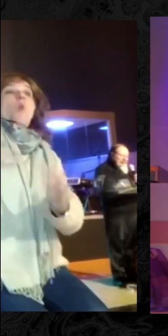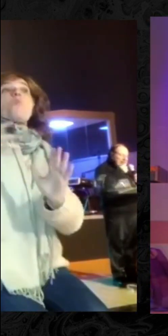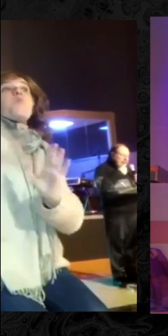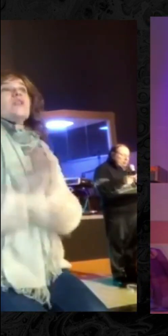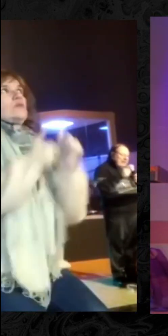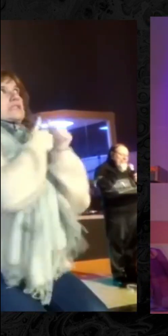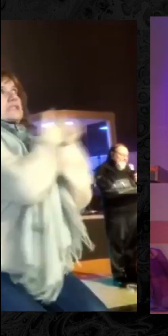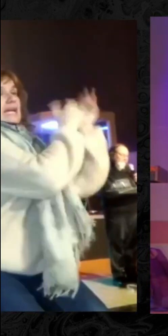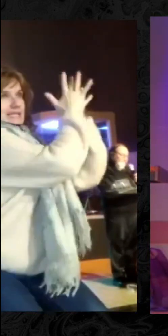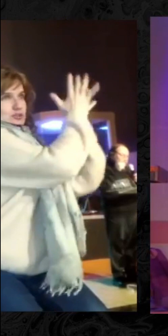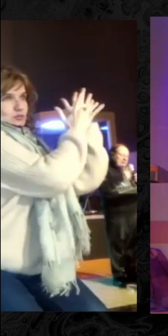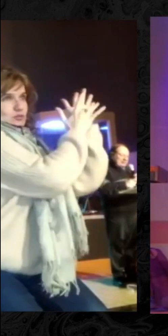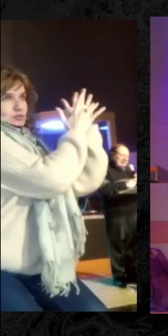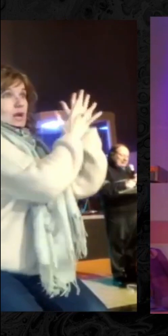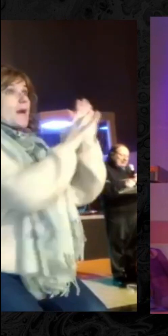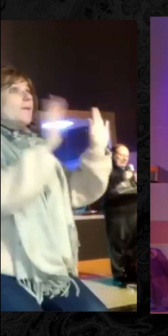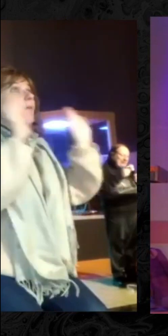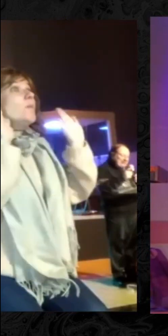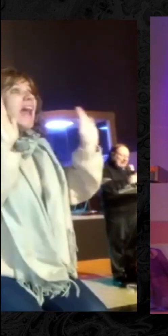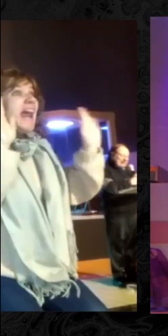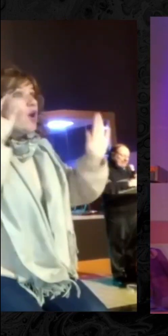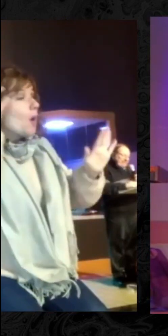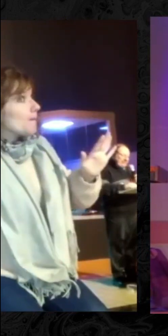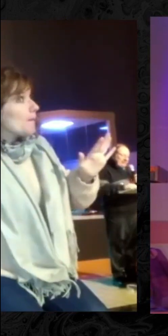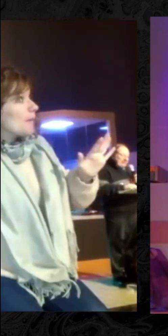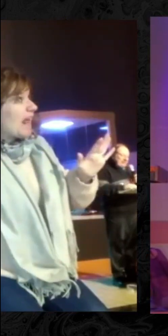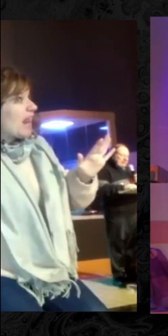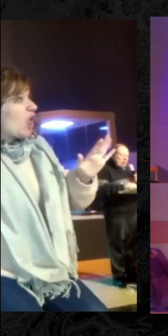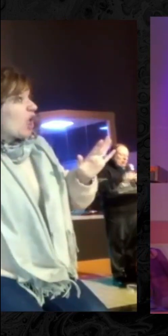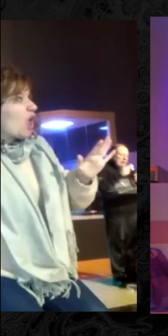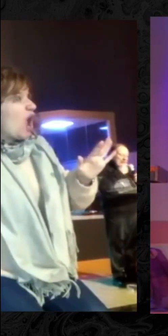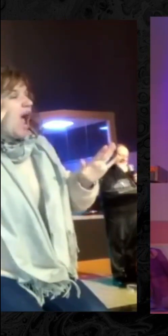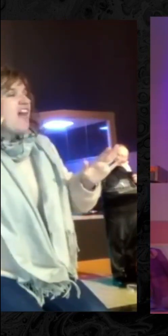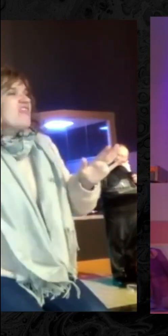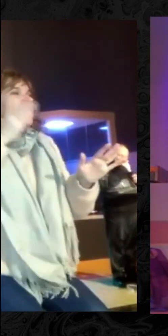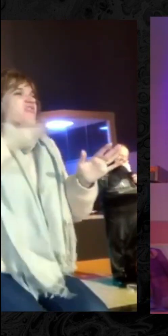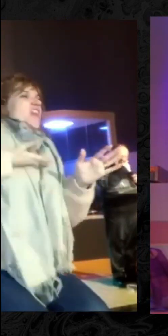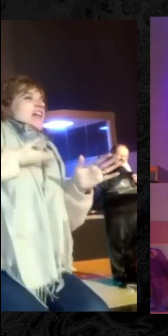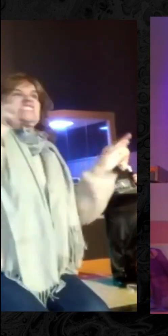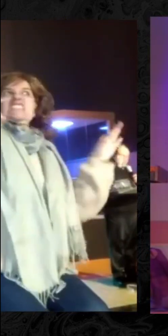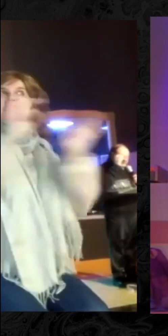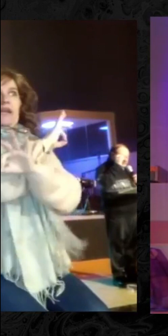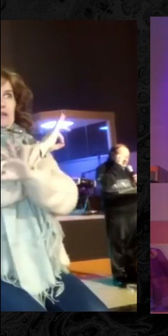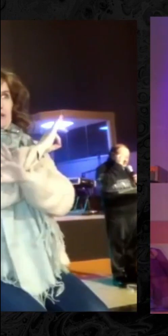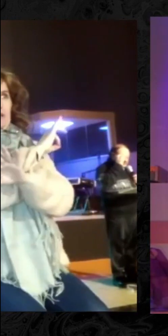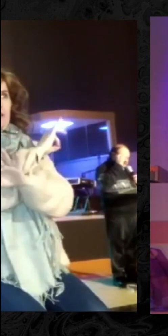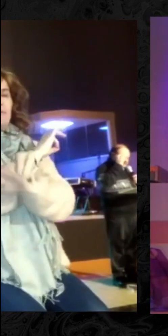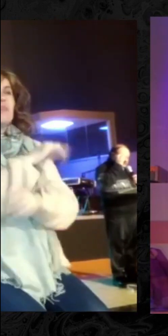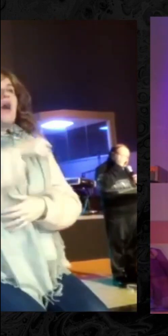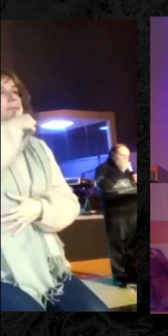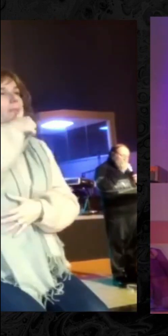pero ni un cabello de vuestra cabeza perecerá con vuestra paciencia ganaréis vuestras almas